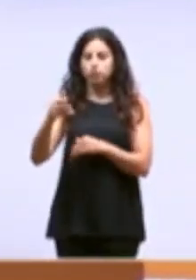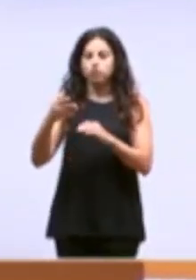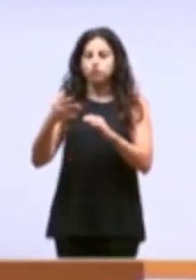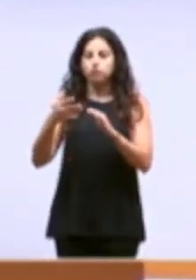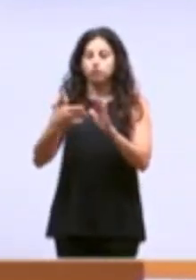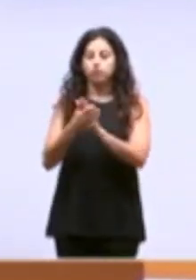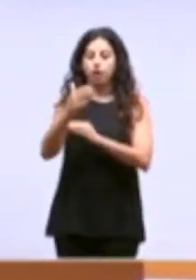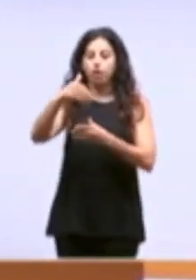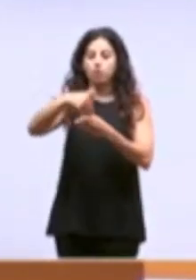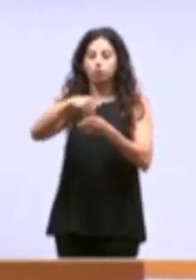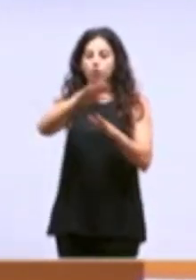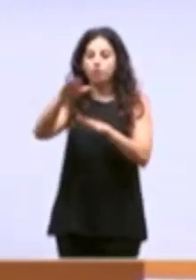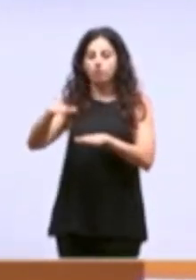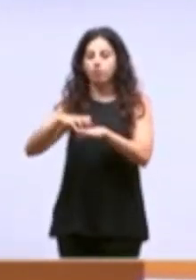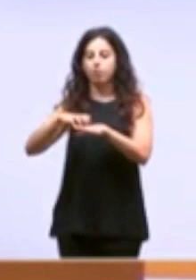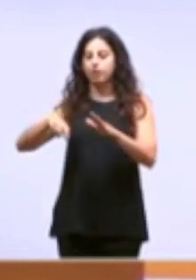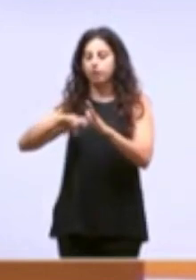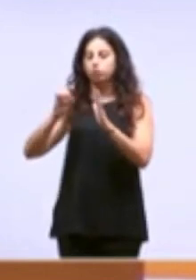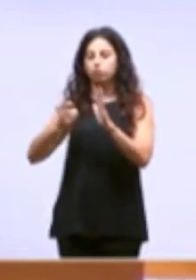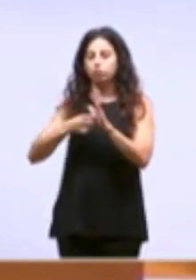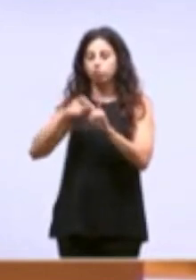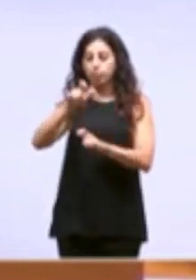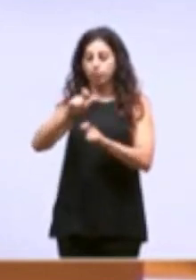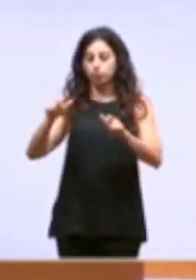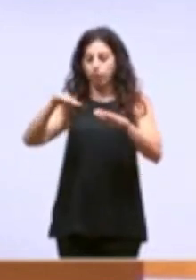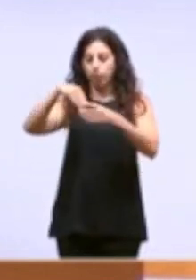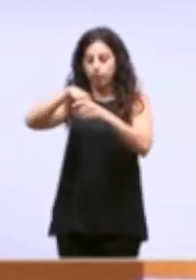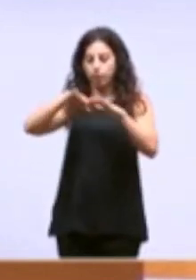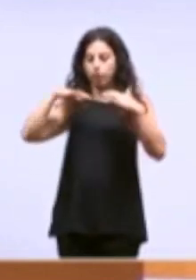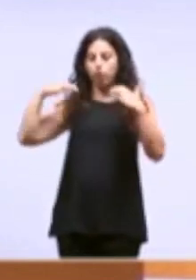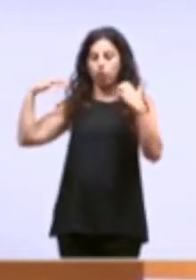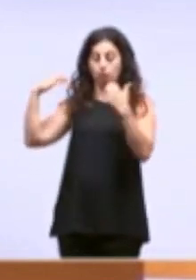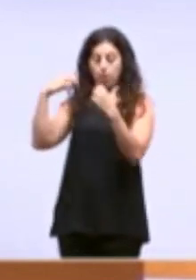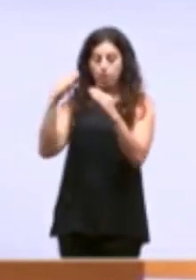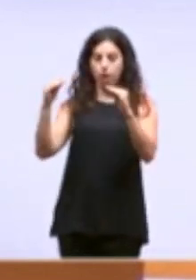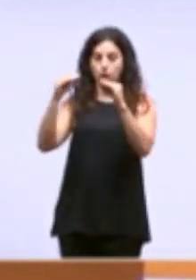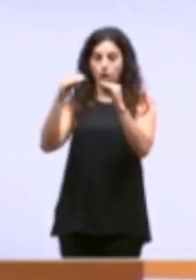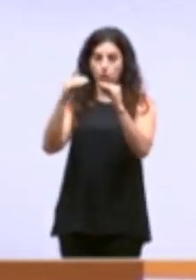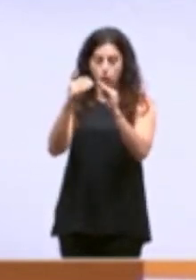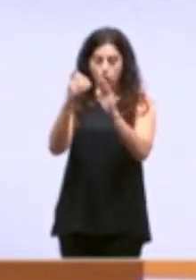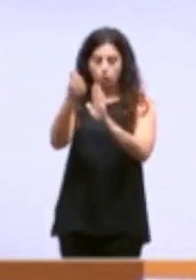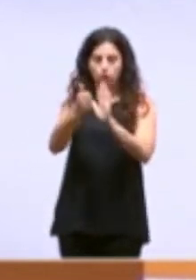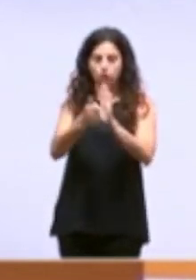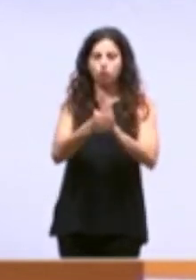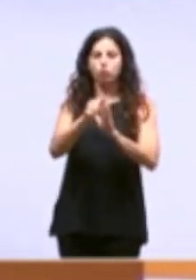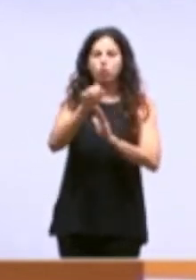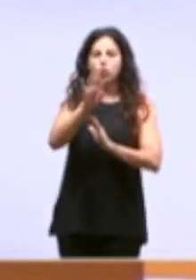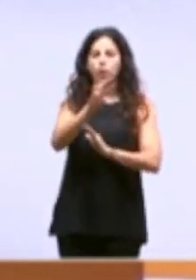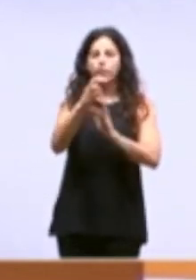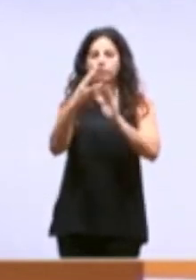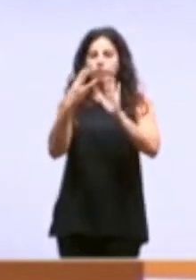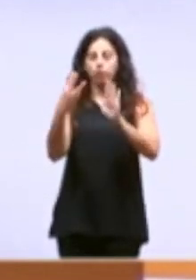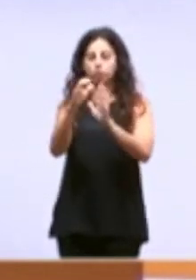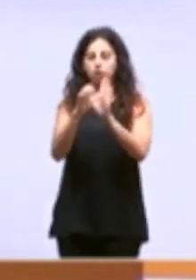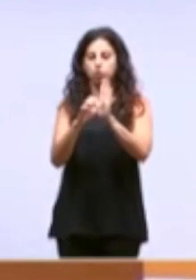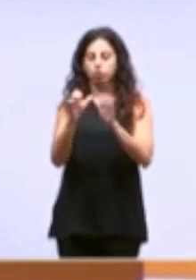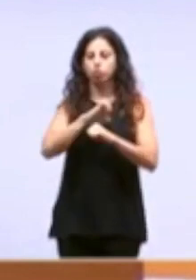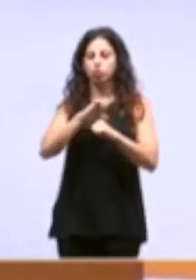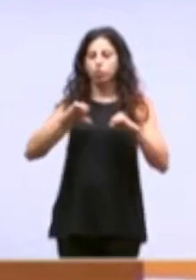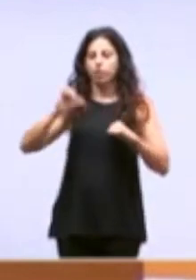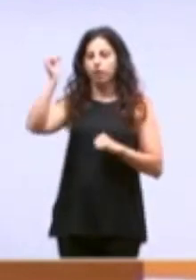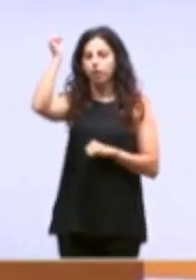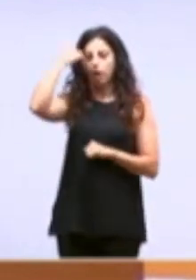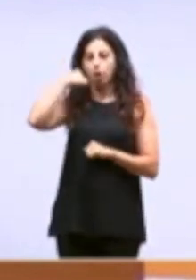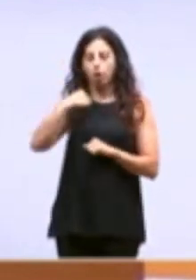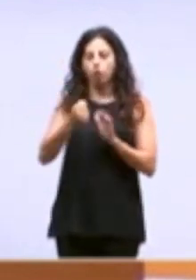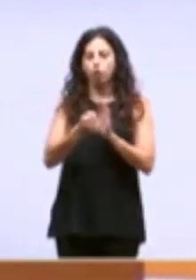voto favorable de la mayoría absoluta de los miembros de la Cámara y de conformidad con lo establecido en los artículos 48 del Estatuto de Autonomía de Aragón